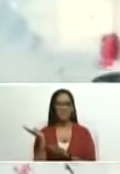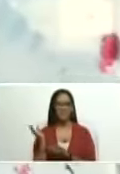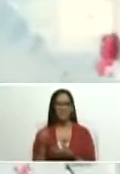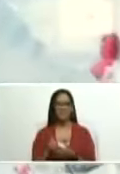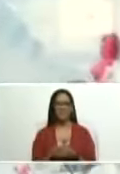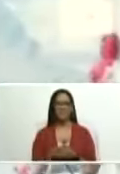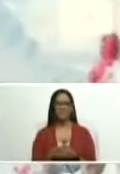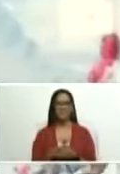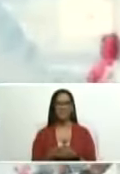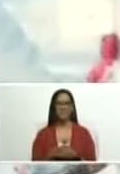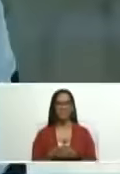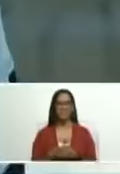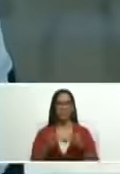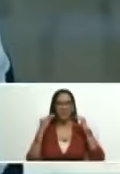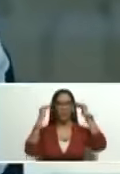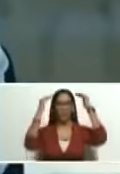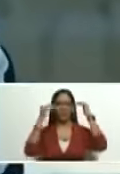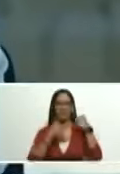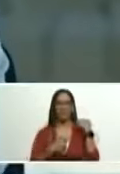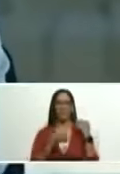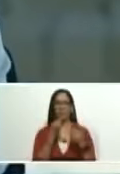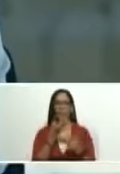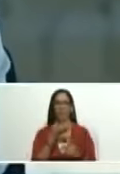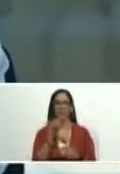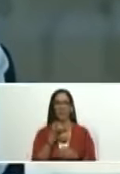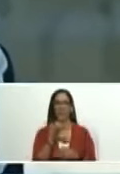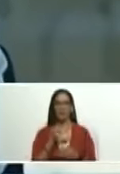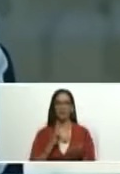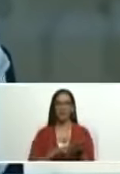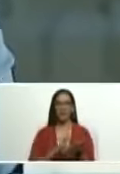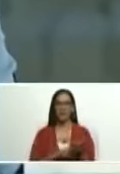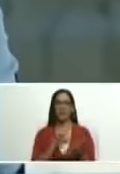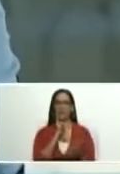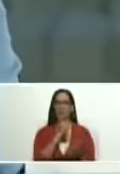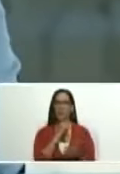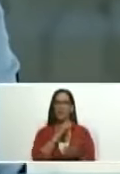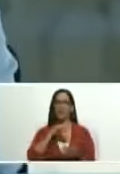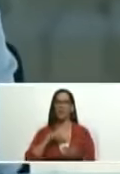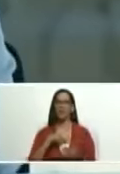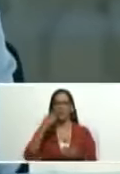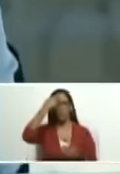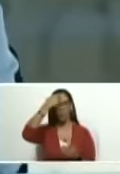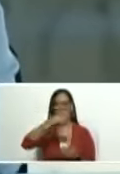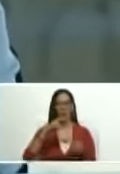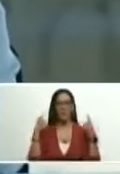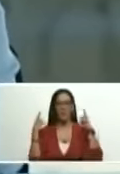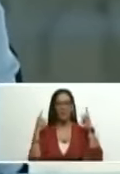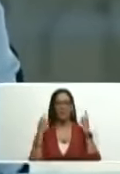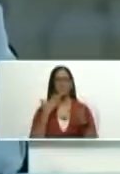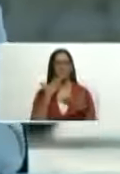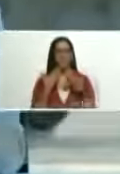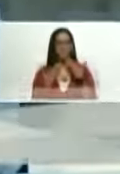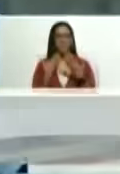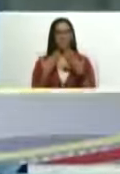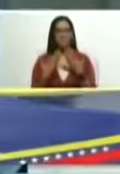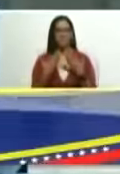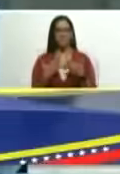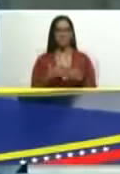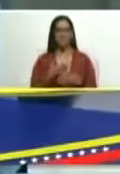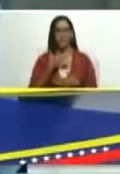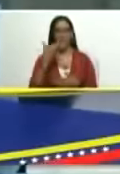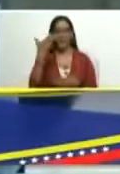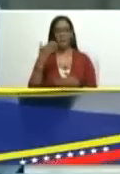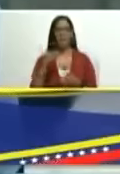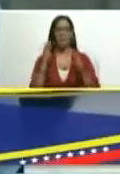mi comandante presidente, muy buenas tardes. De verdad que en nombre de nuestro pueblo guaireño, agradecido en el alma por